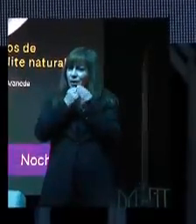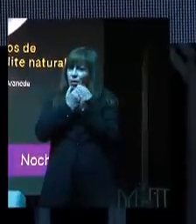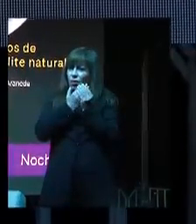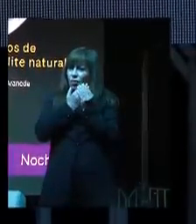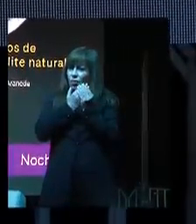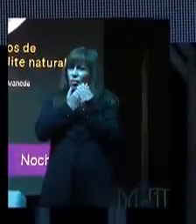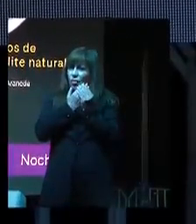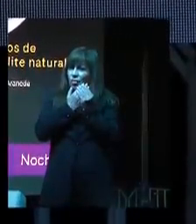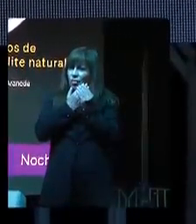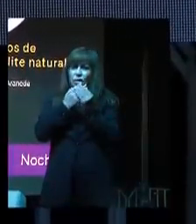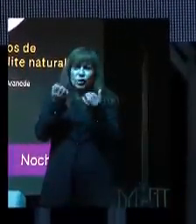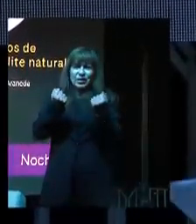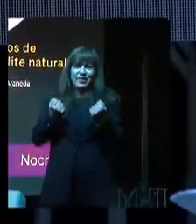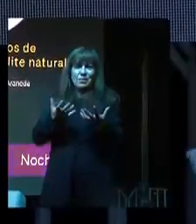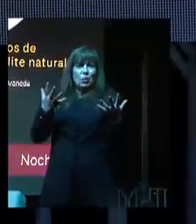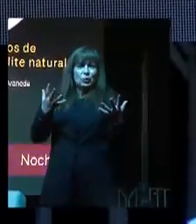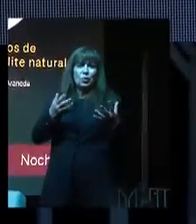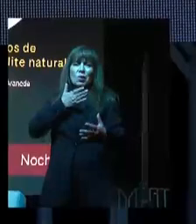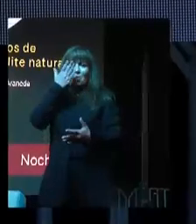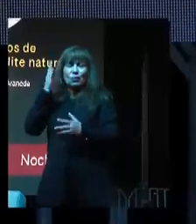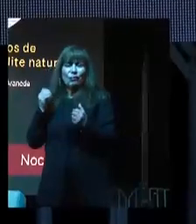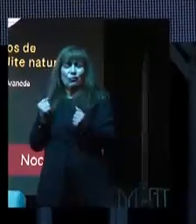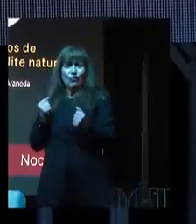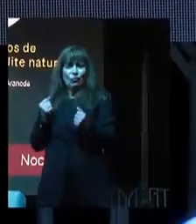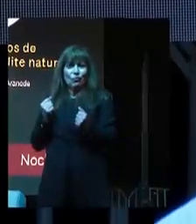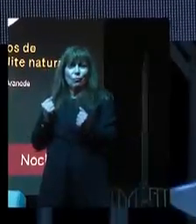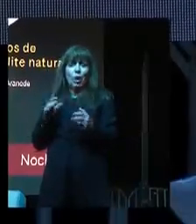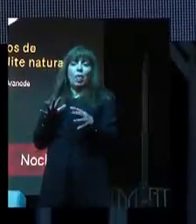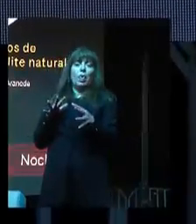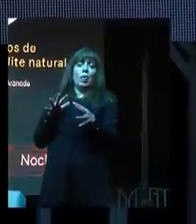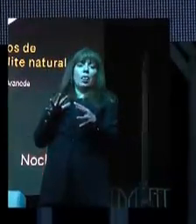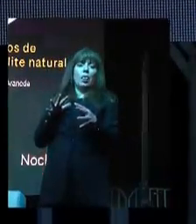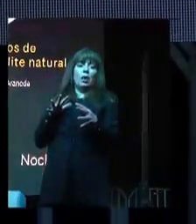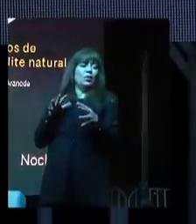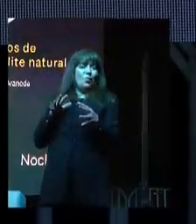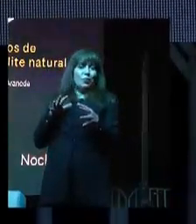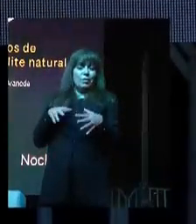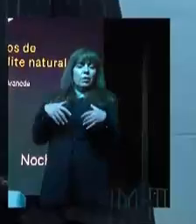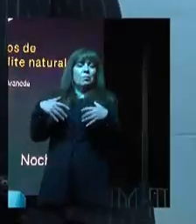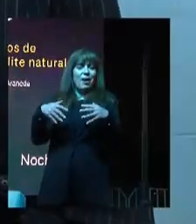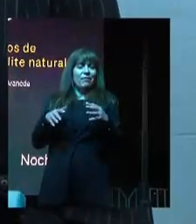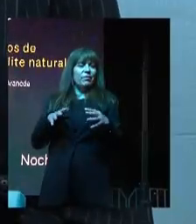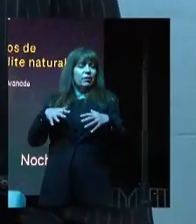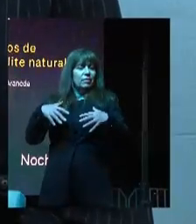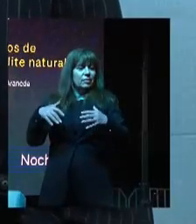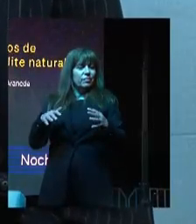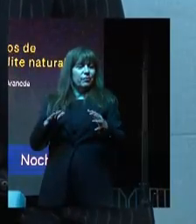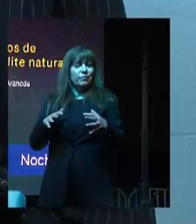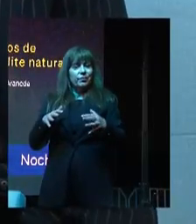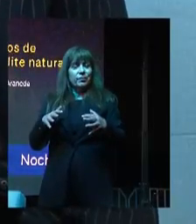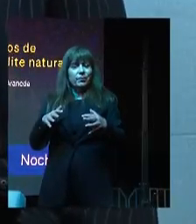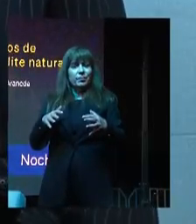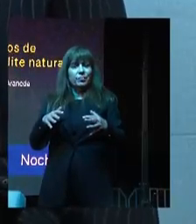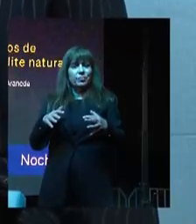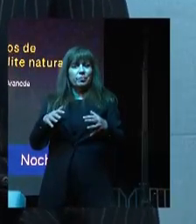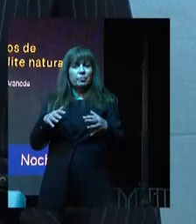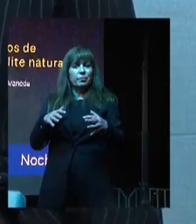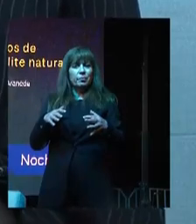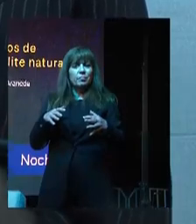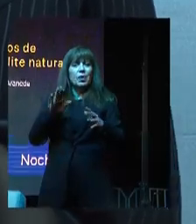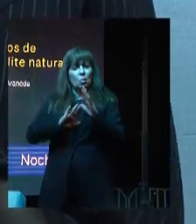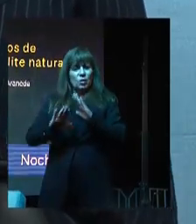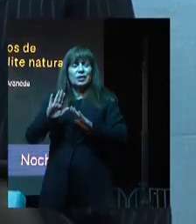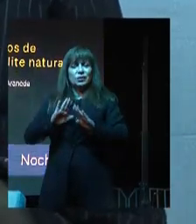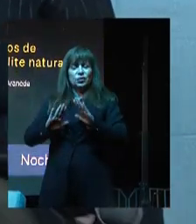no te van a servir de mucho. Entonces tiene que darte flexibilidad, que tú puedas operar cosas, pero con suficiente